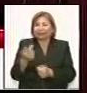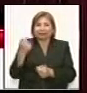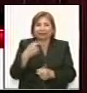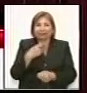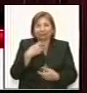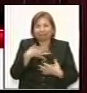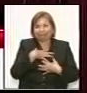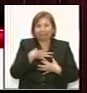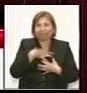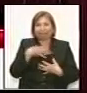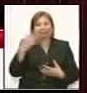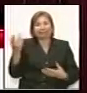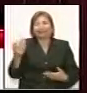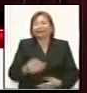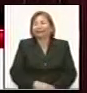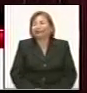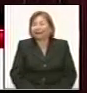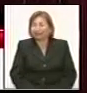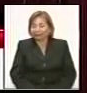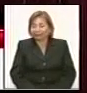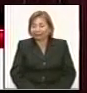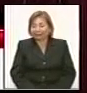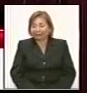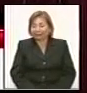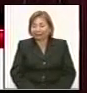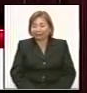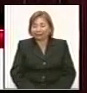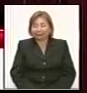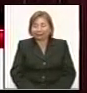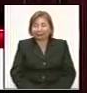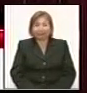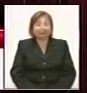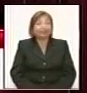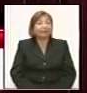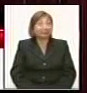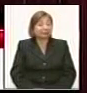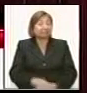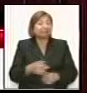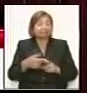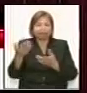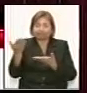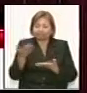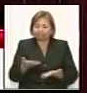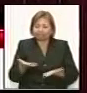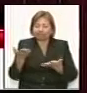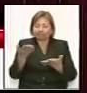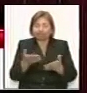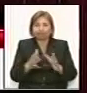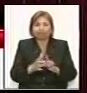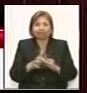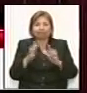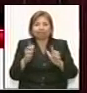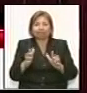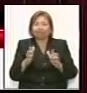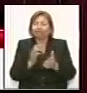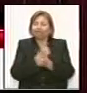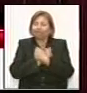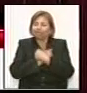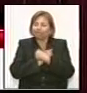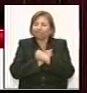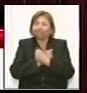sintieron incómodos allá. Pero se les acogió siempre con gran